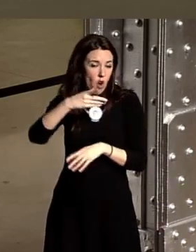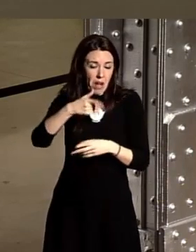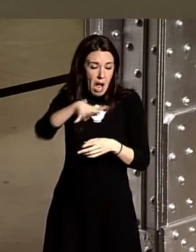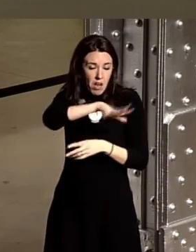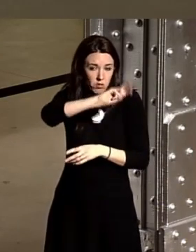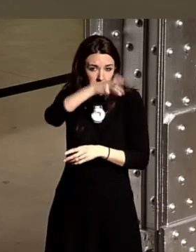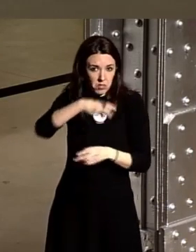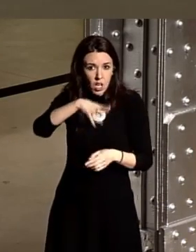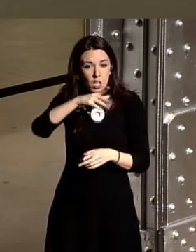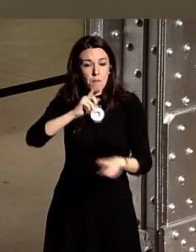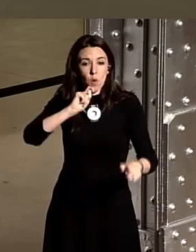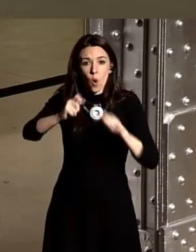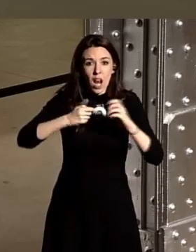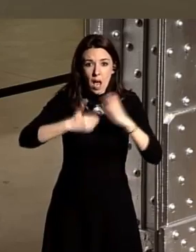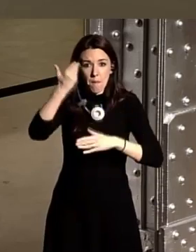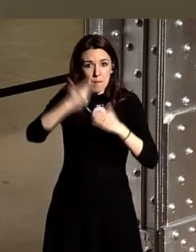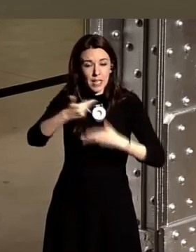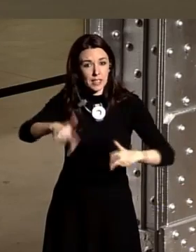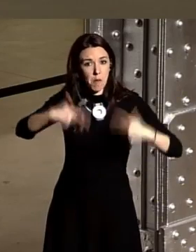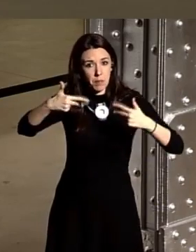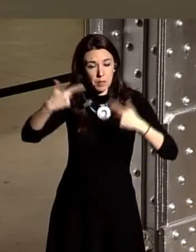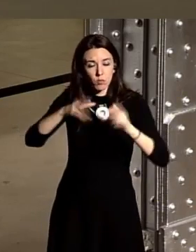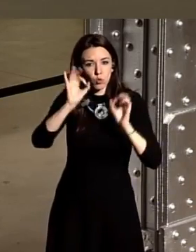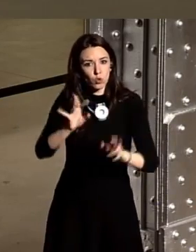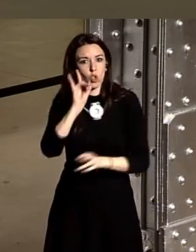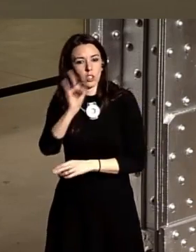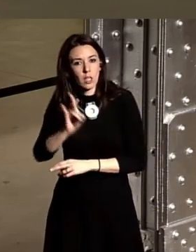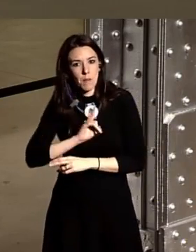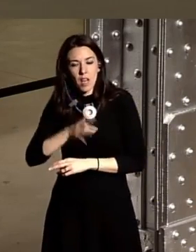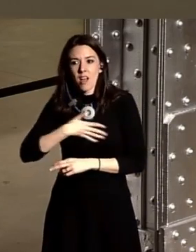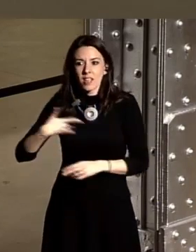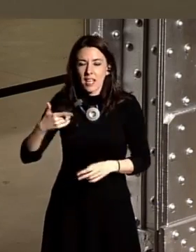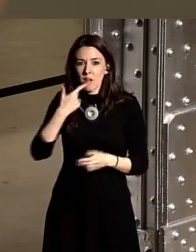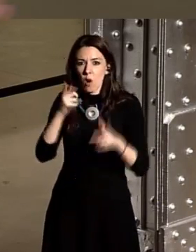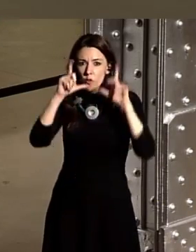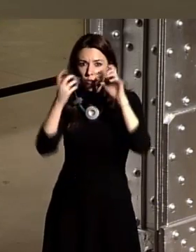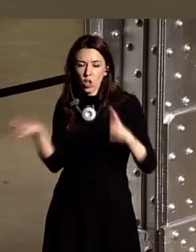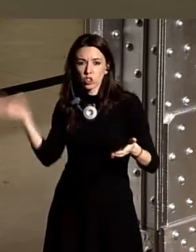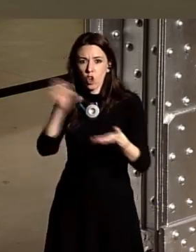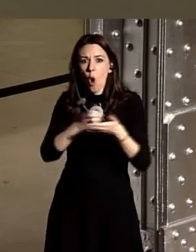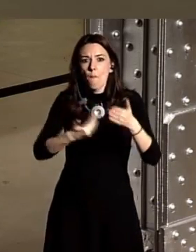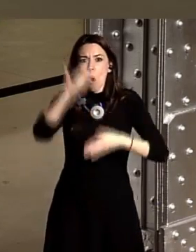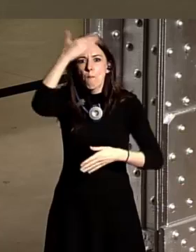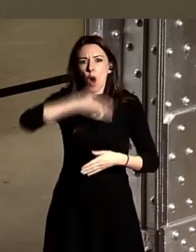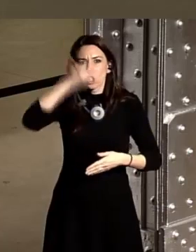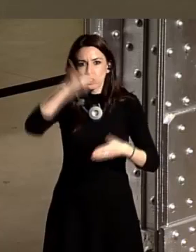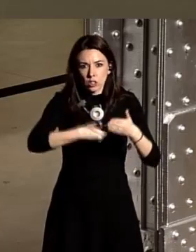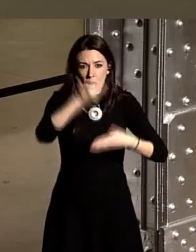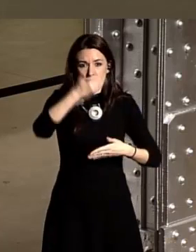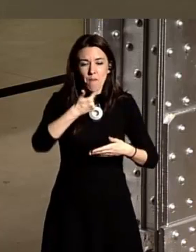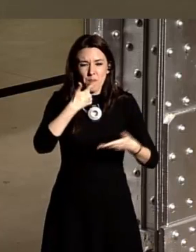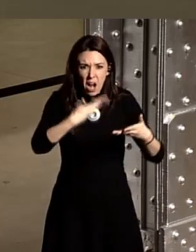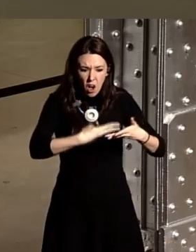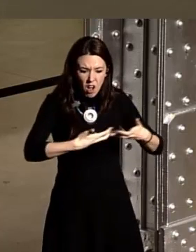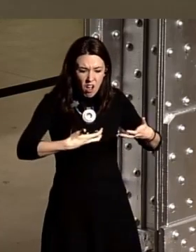andando a la prensa y recibí una llamada. Queremos poner esta foto en la portada, pero tu caption dice